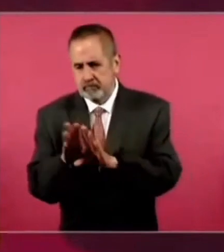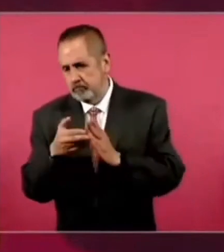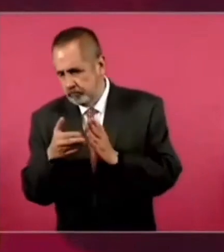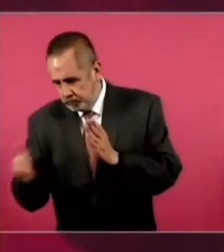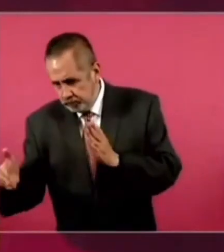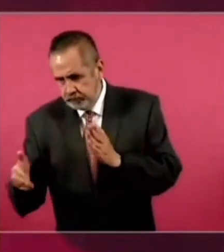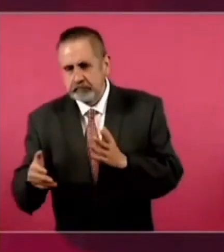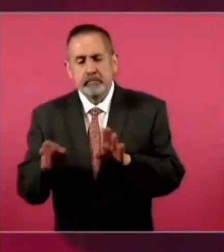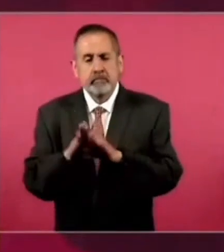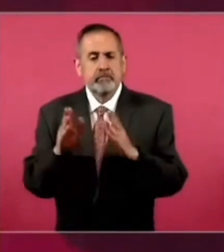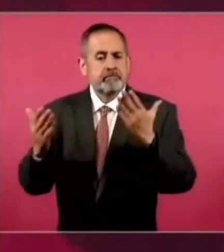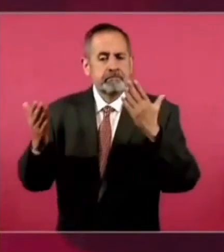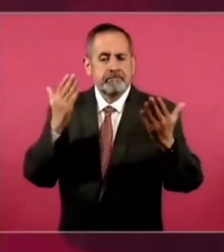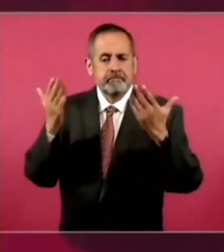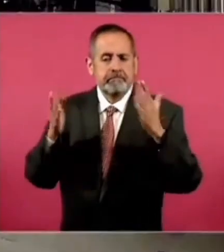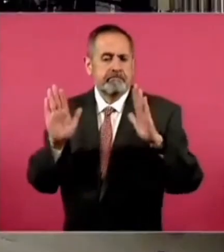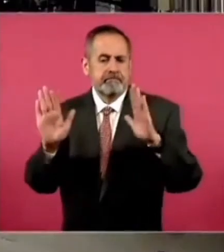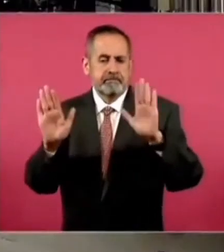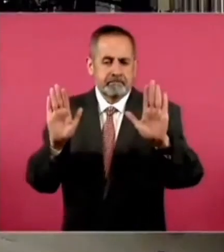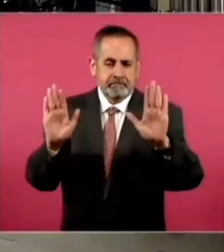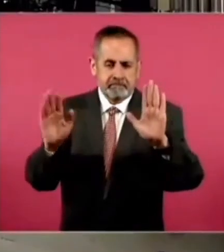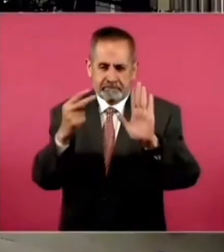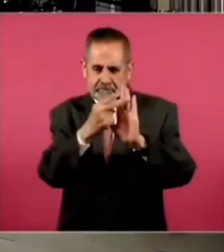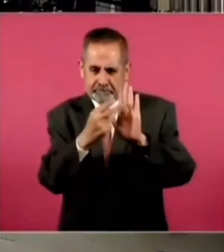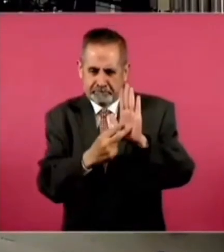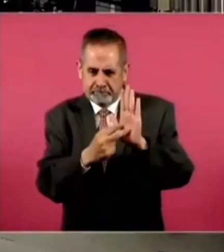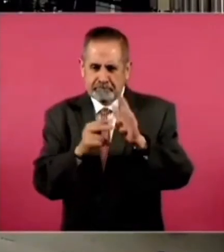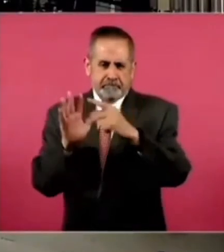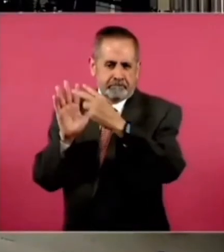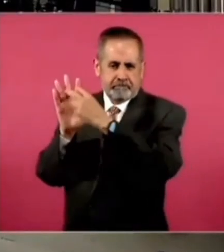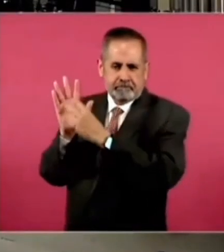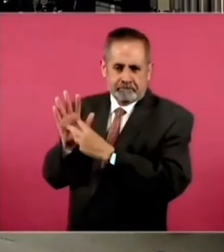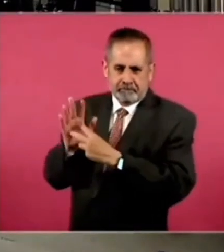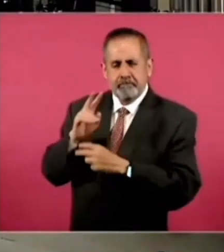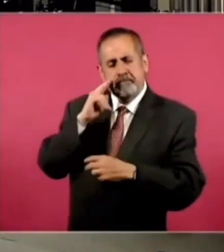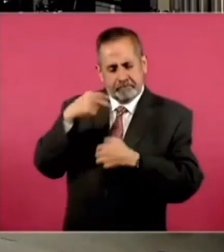que ahora se